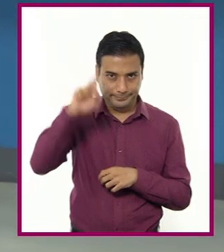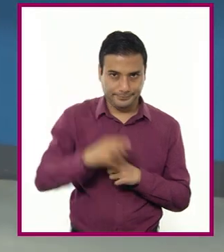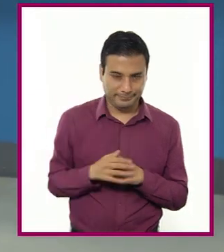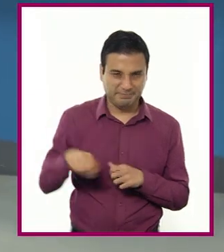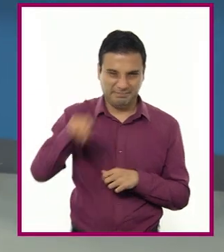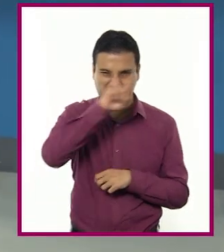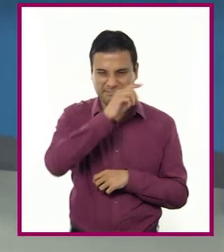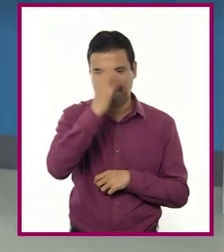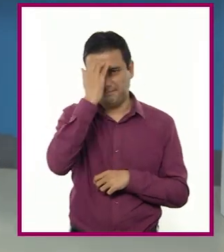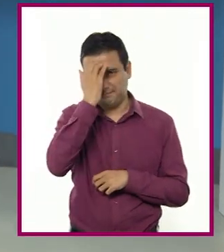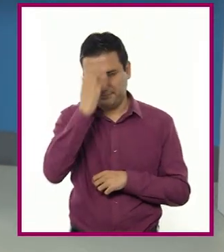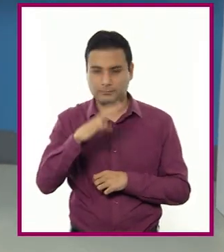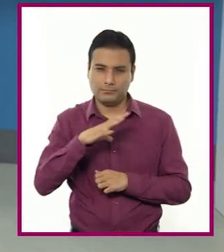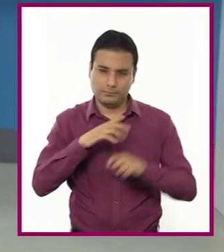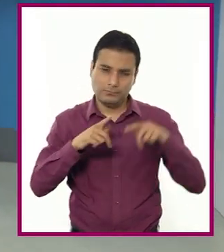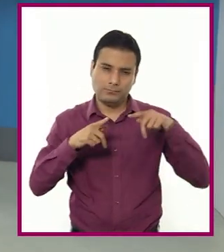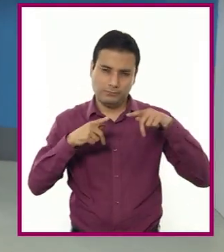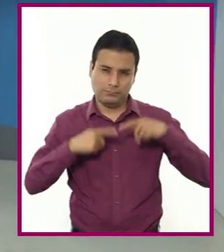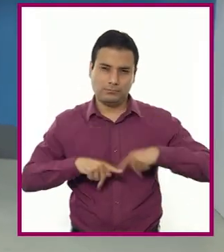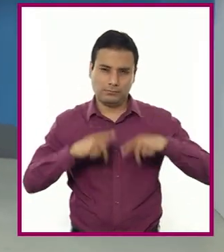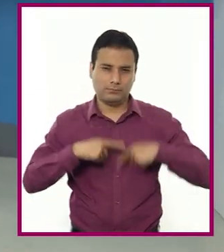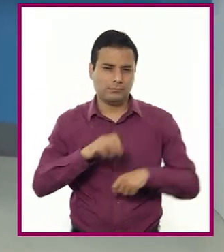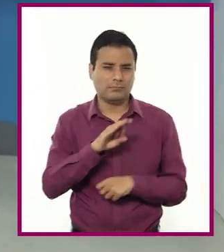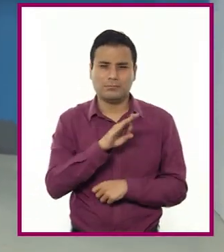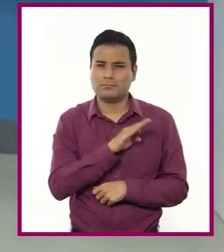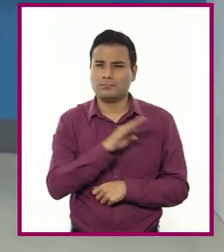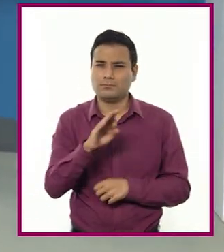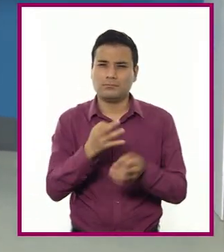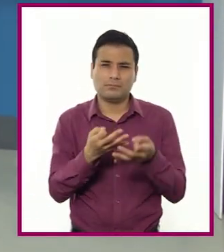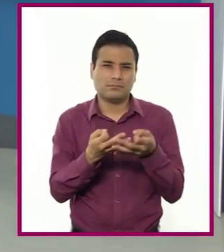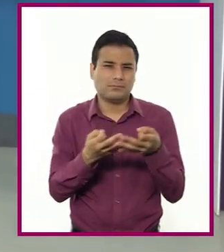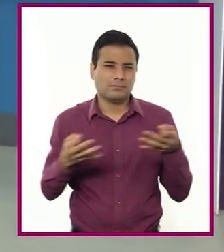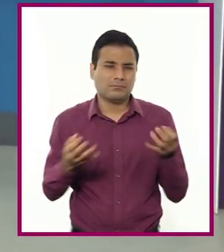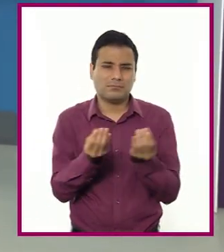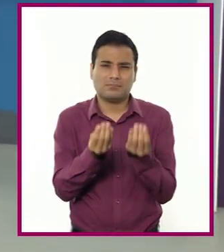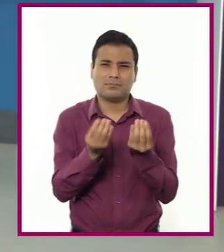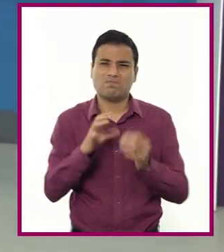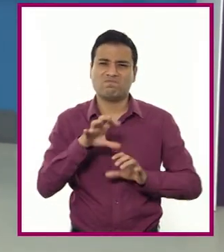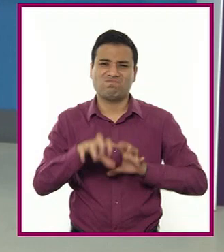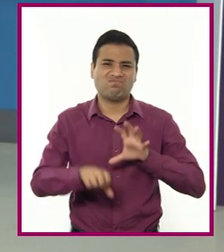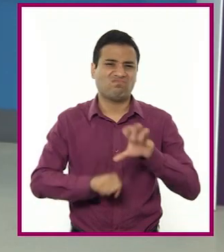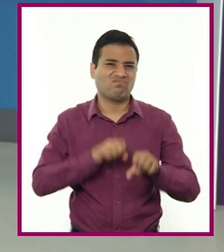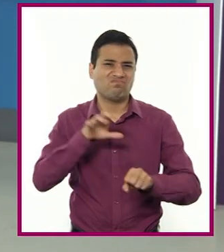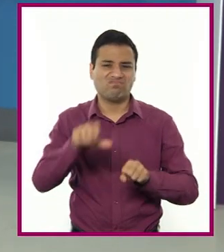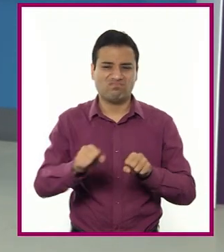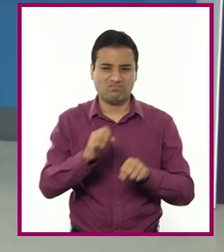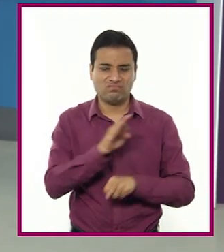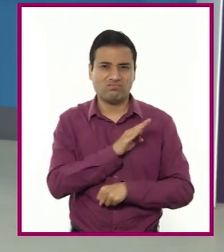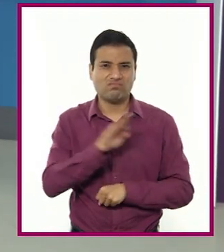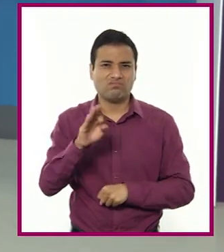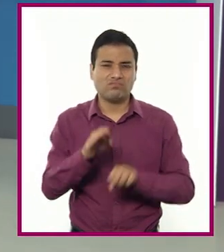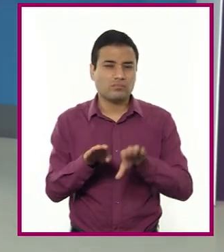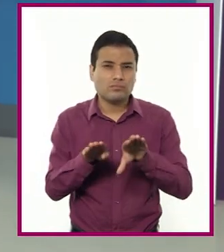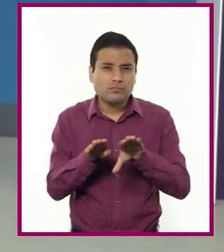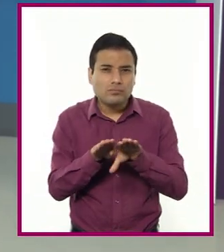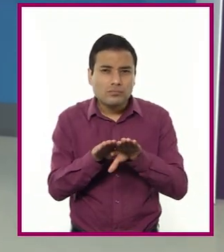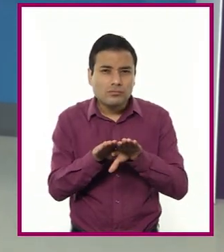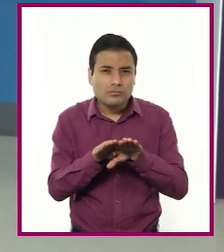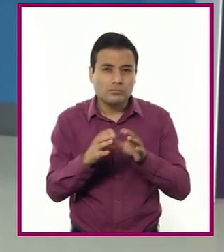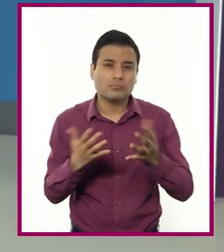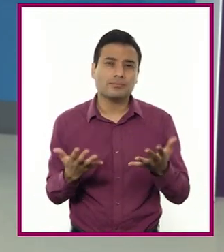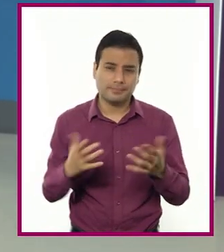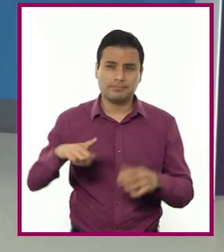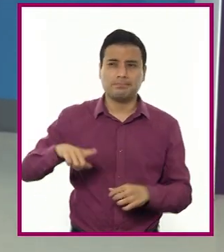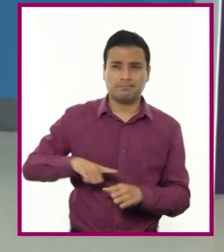saben, había personas que podían acumular gran cantidad de terrenos. Esto lo hacían con la anuencia